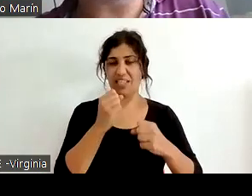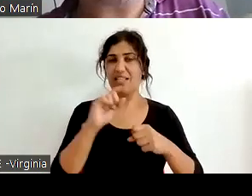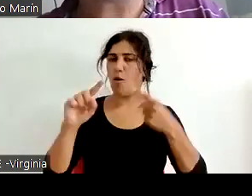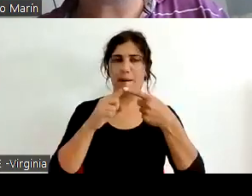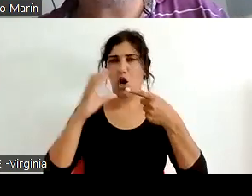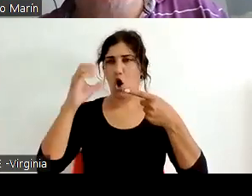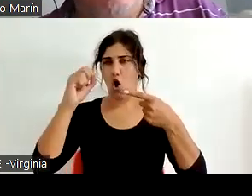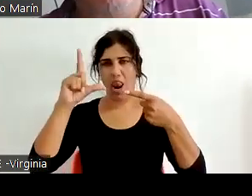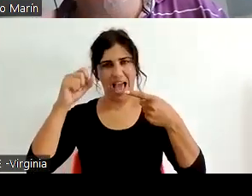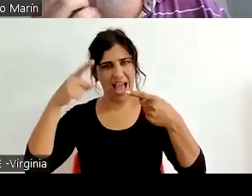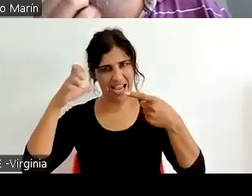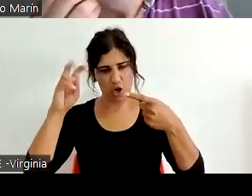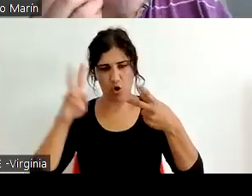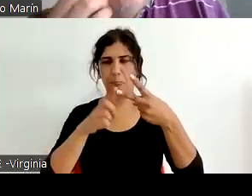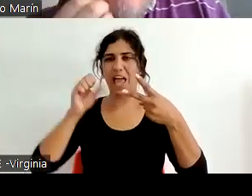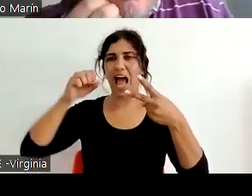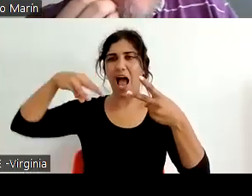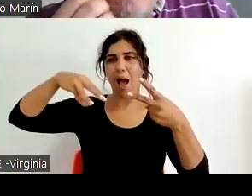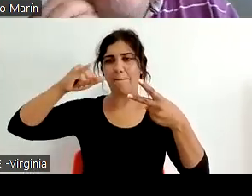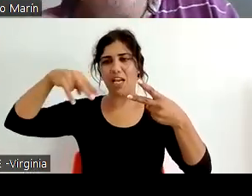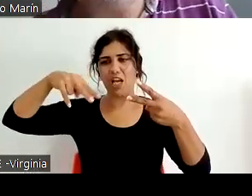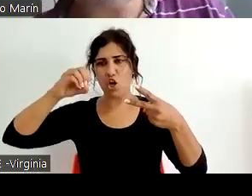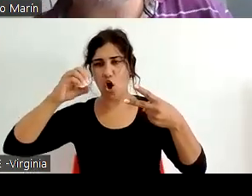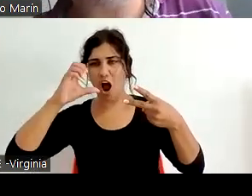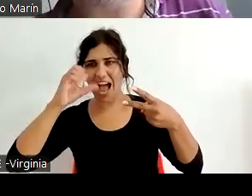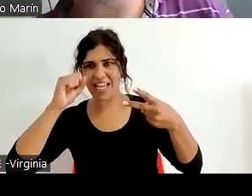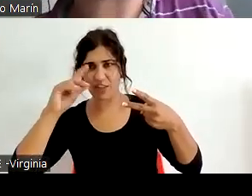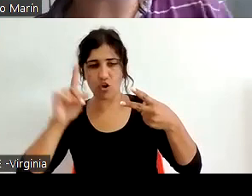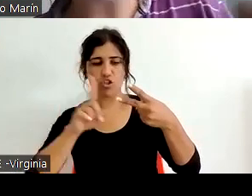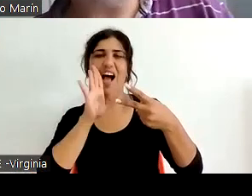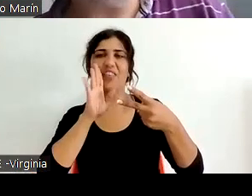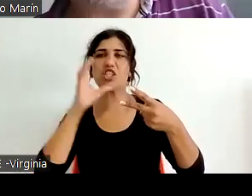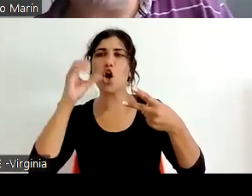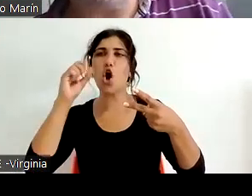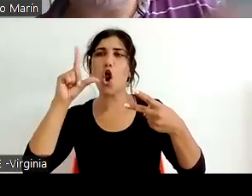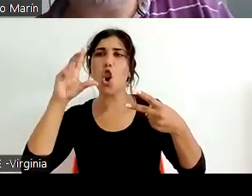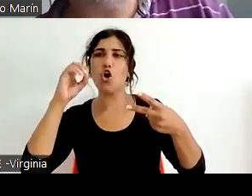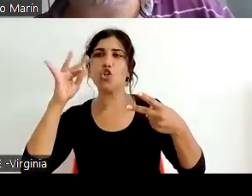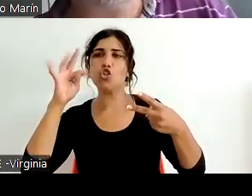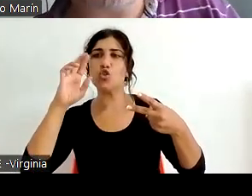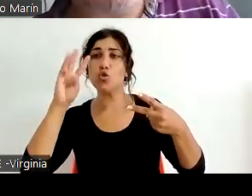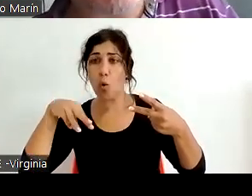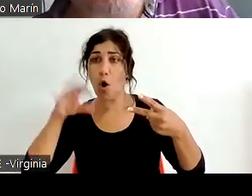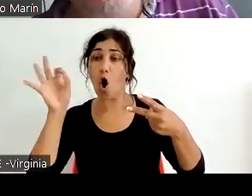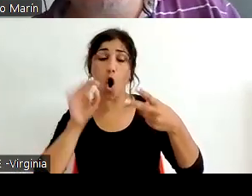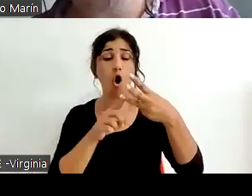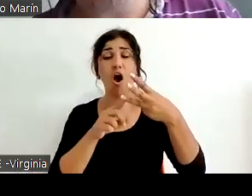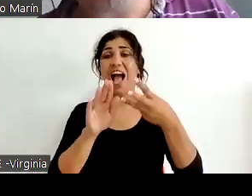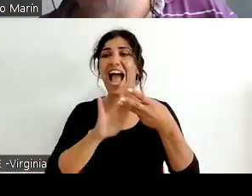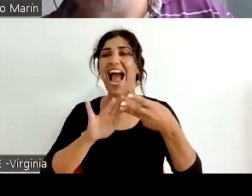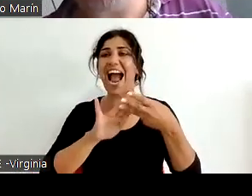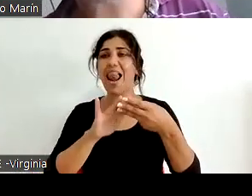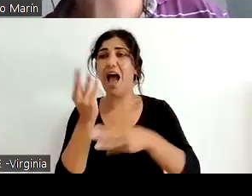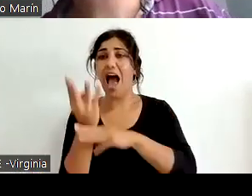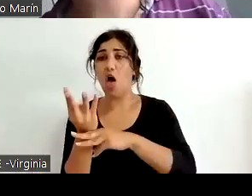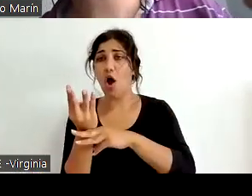proteínas, aminoácidos, el colostrum que hemos comentado antes, o incluso la aloe vera, los geles bebibles de aloe vera nos pueden